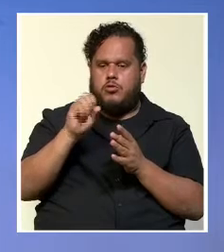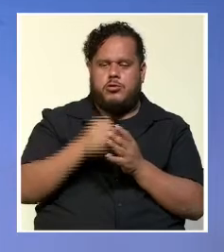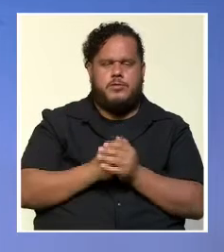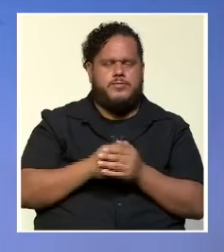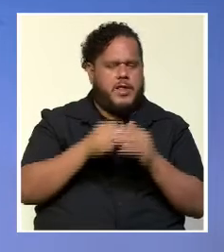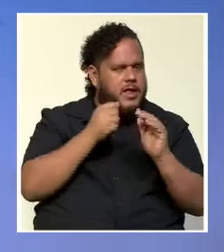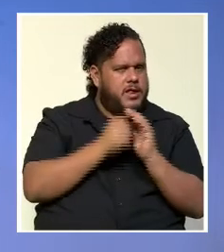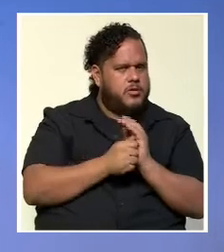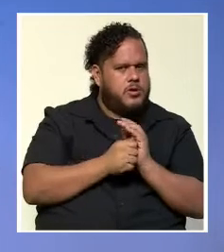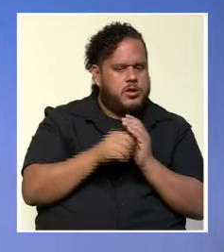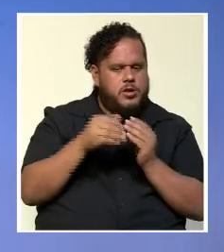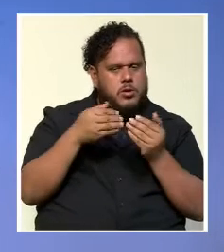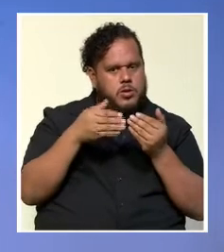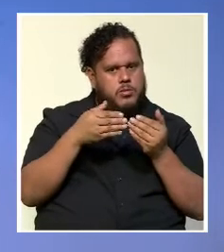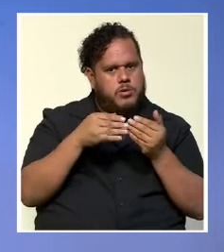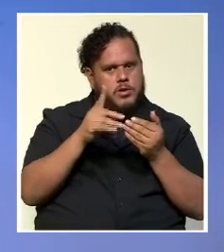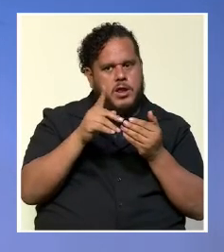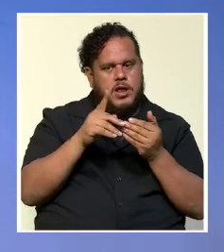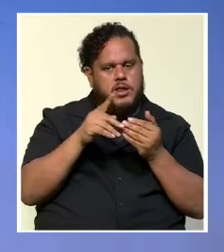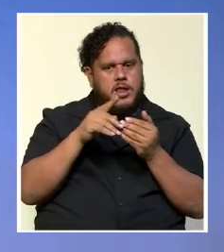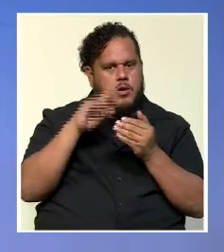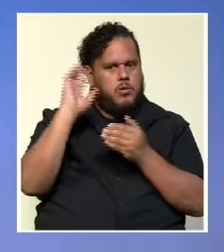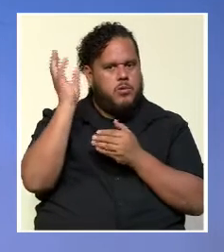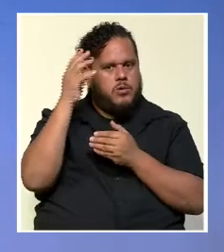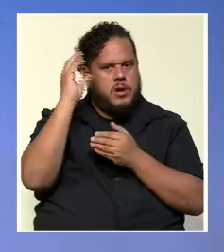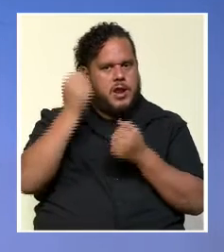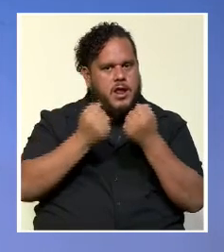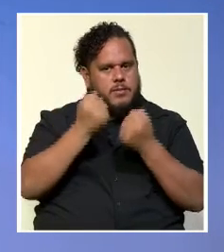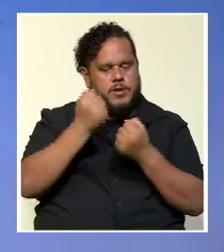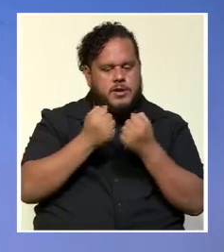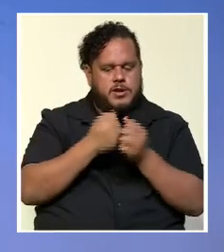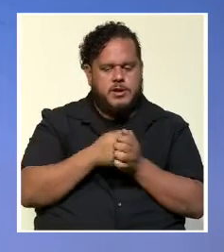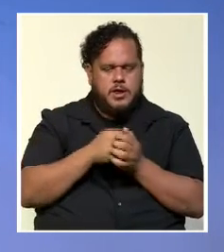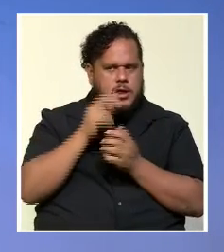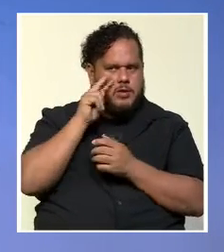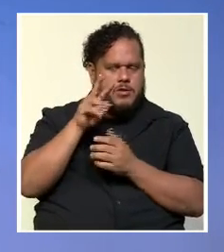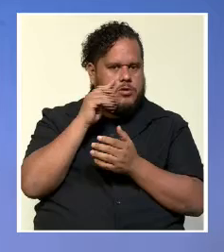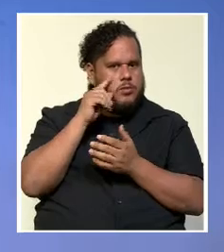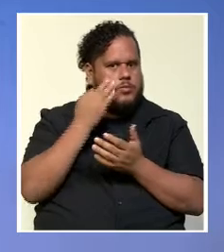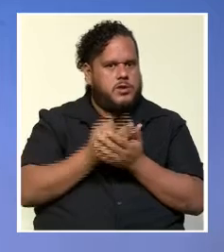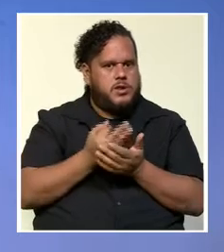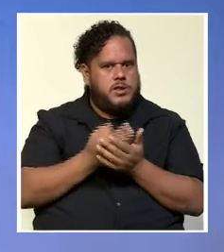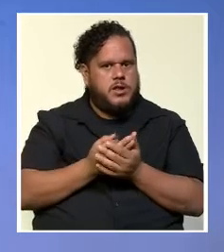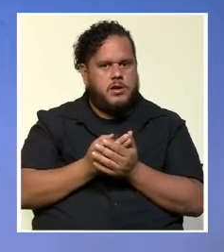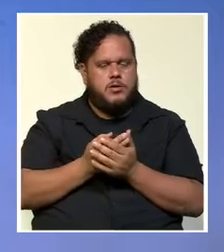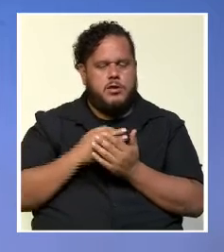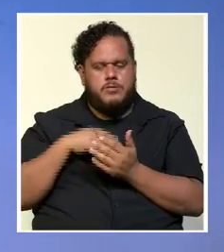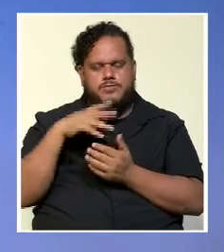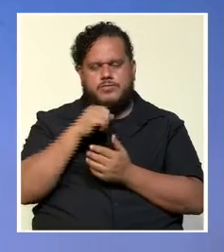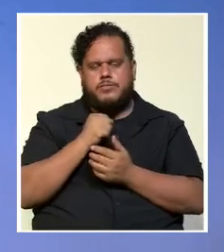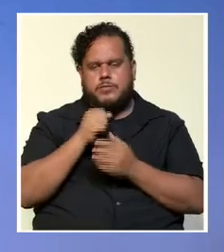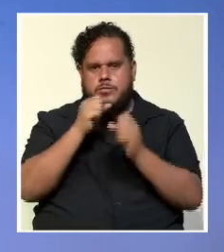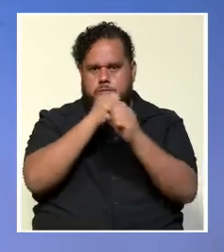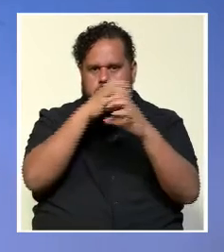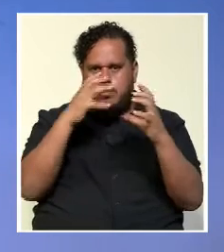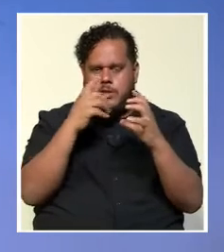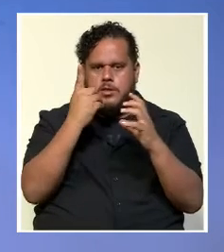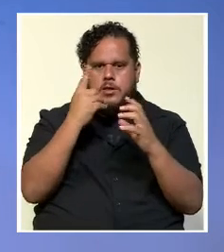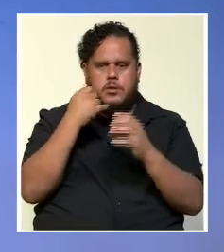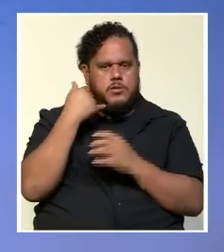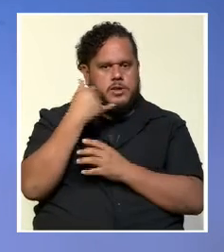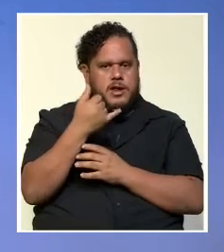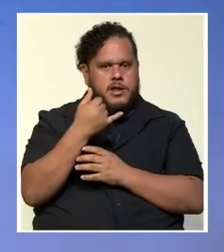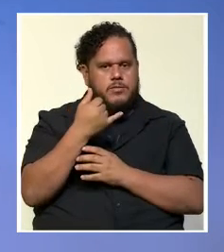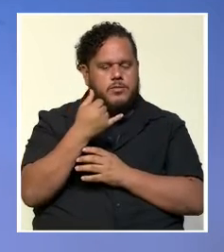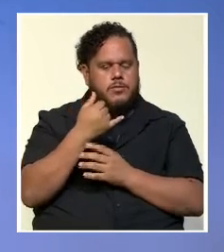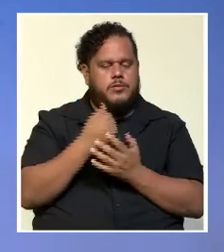Escondido por la puerta de una patrulla policial, entrevisto por testigos y captado por la imagen de un teléfono ajeno y